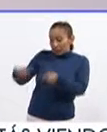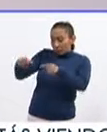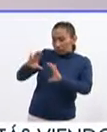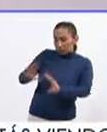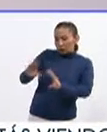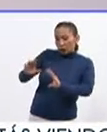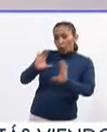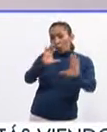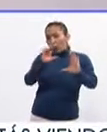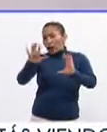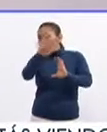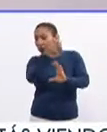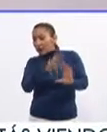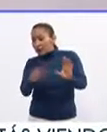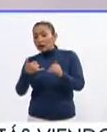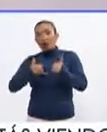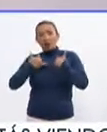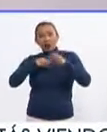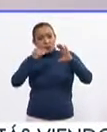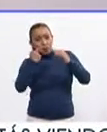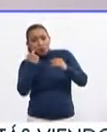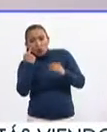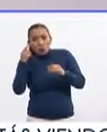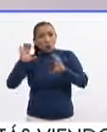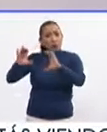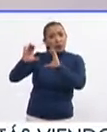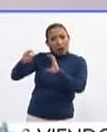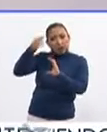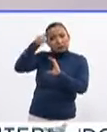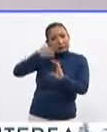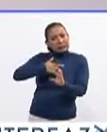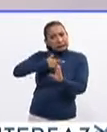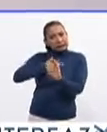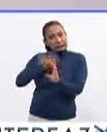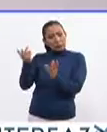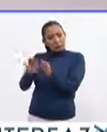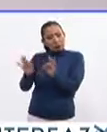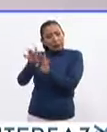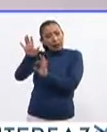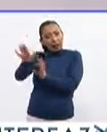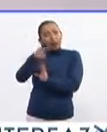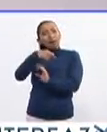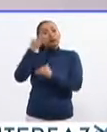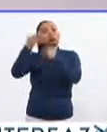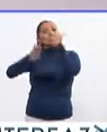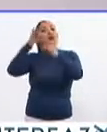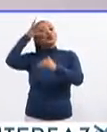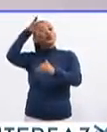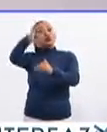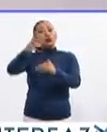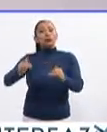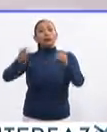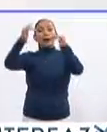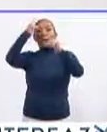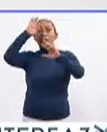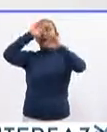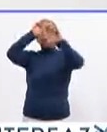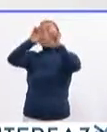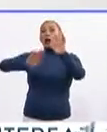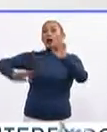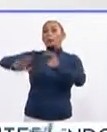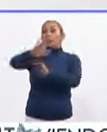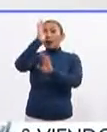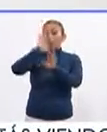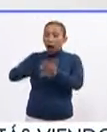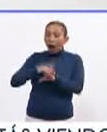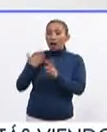educados ambientalmente, jóvenes educados con una conciencia ambiental, vamos a tener a ciudadanos más respetuosos del ambiente,